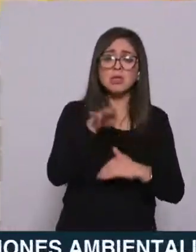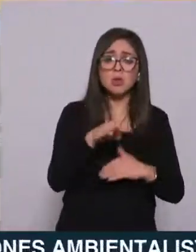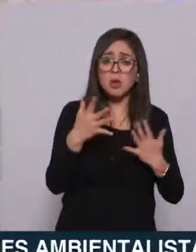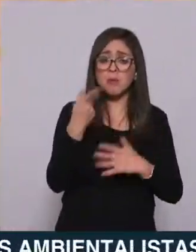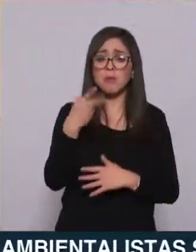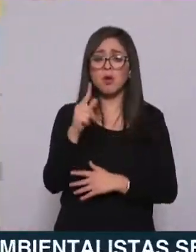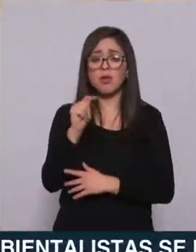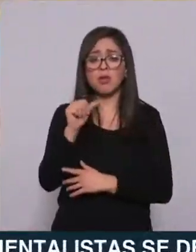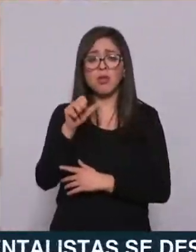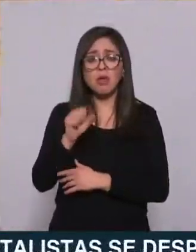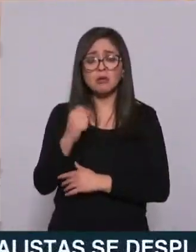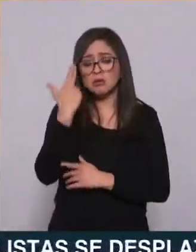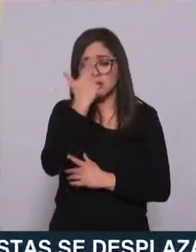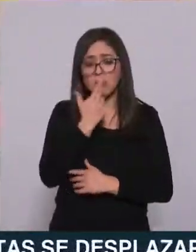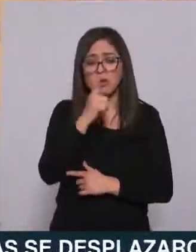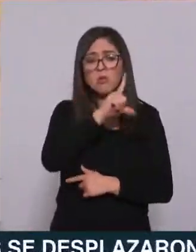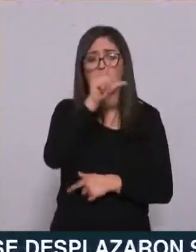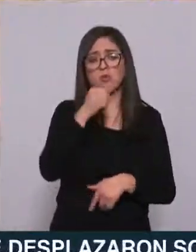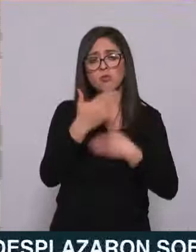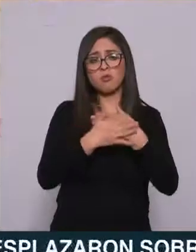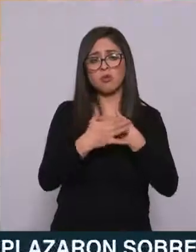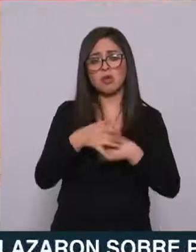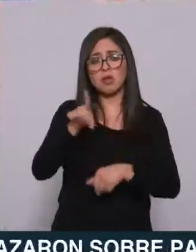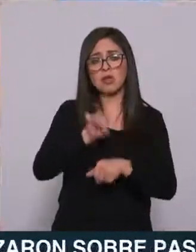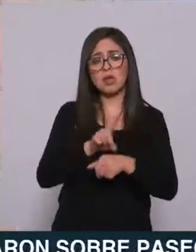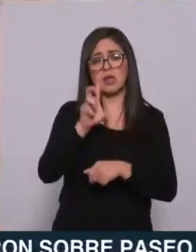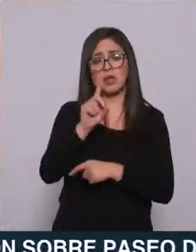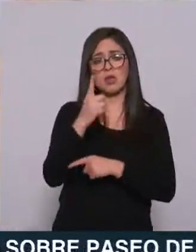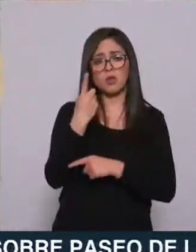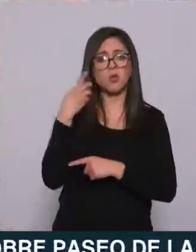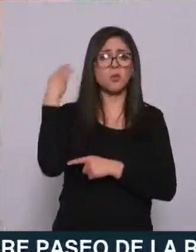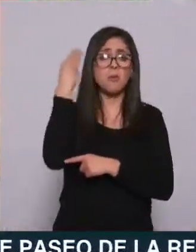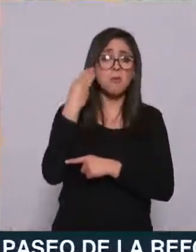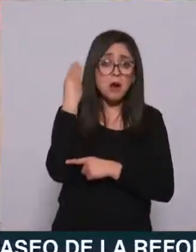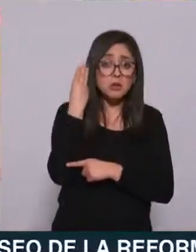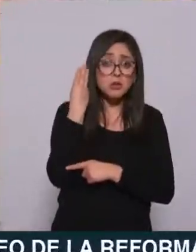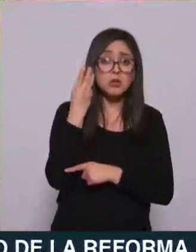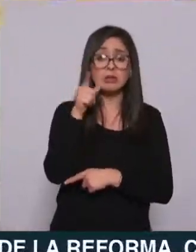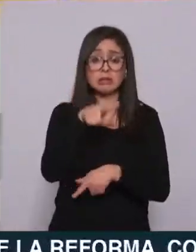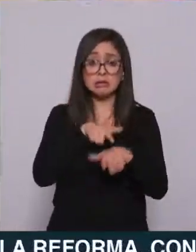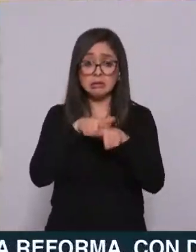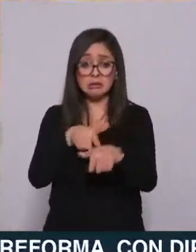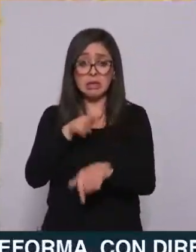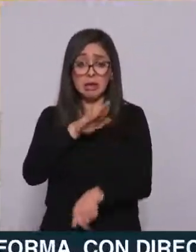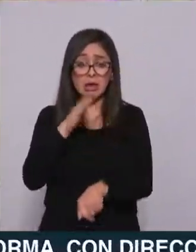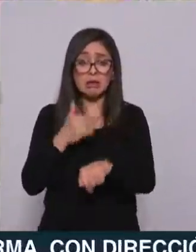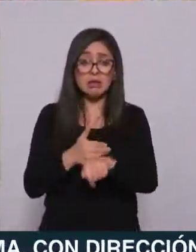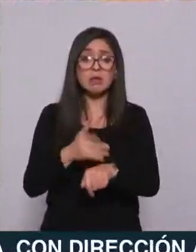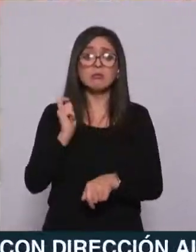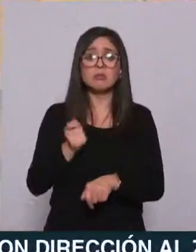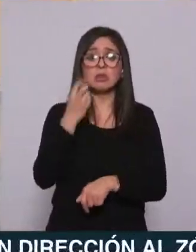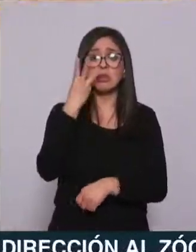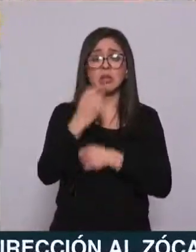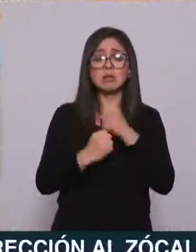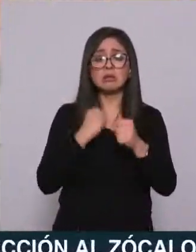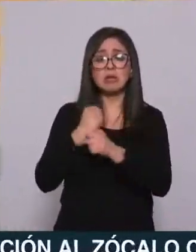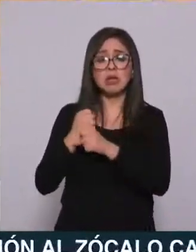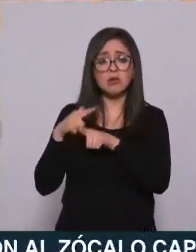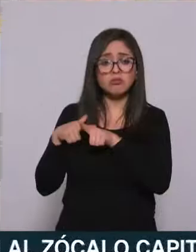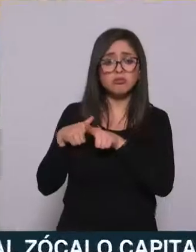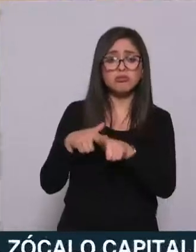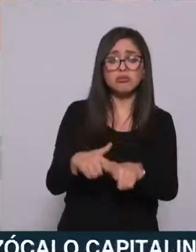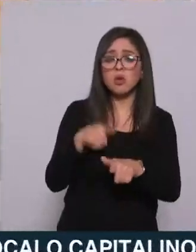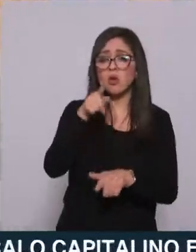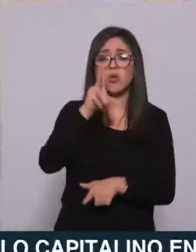el veredicto se dará a conocer hasta el 31 de marzo. Si queda el castigo como tal, son 3 años. Definitivamente